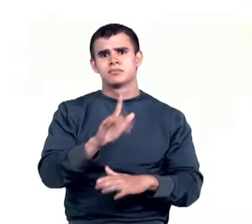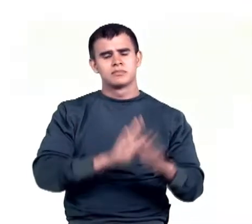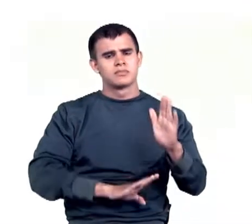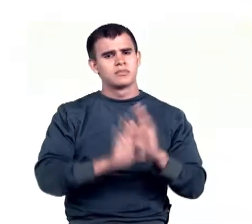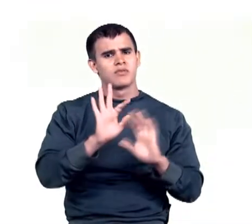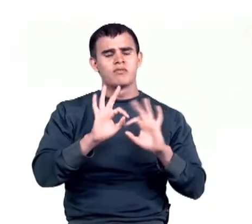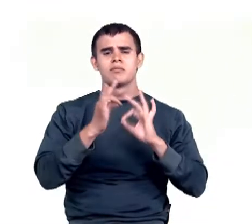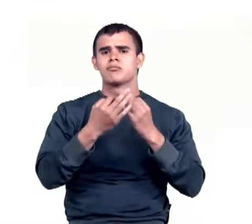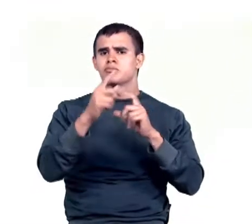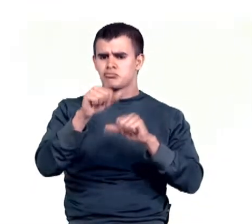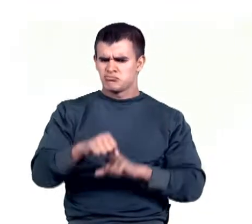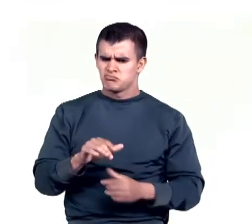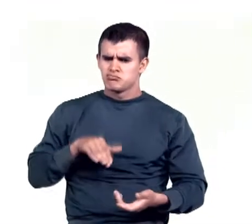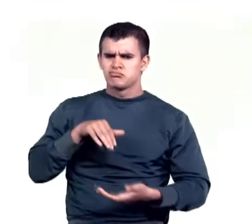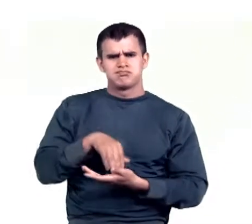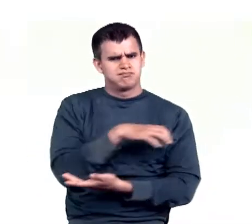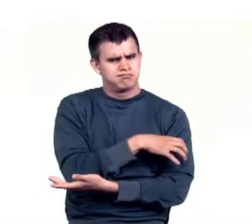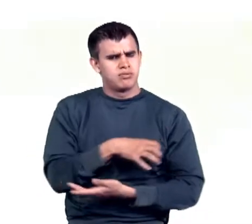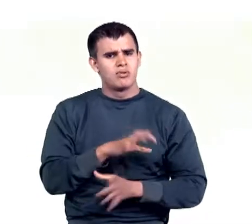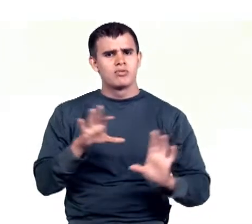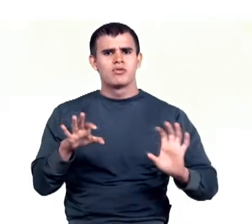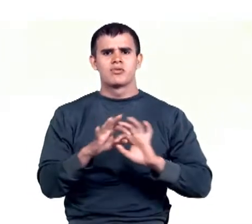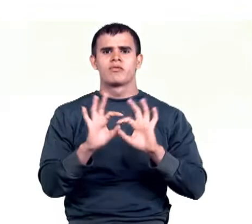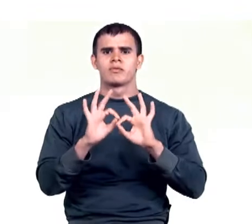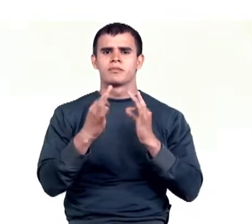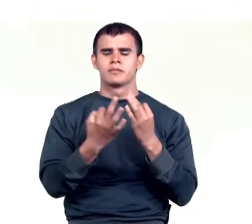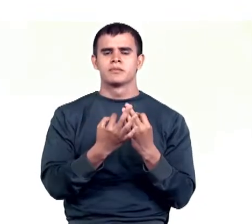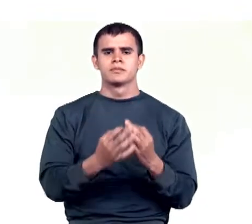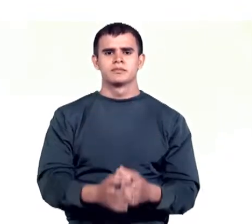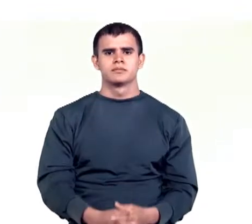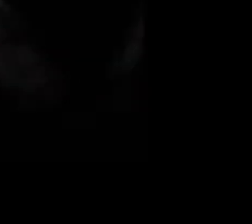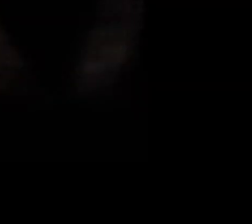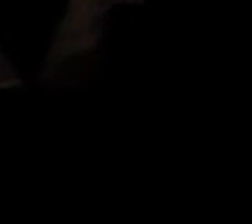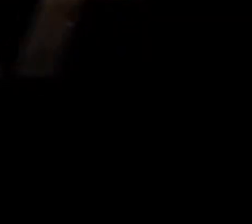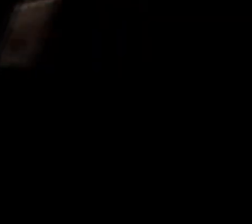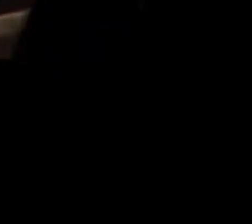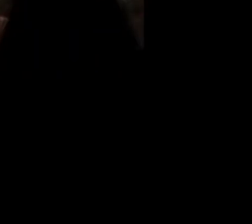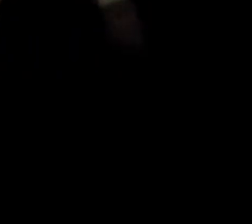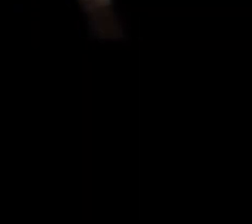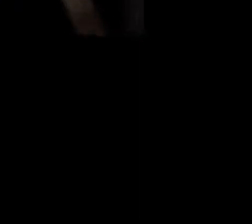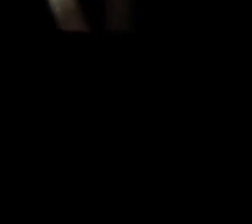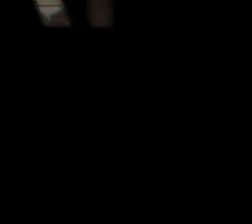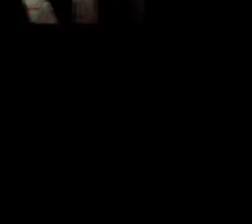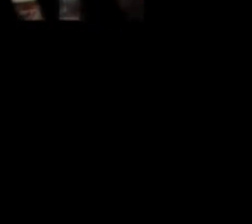Panorama, con el patrocinio de Crecer en Familia. Pon tu fuerza en la unión familiar.